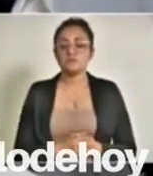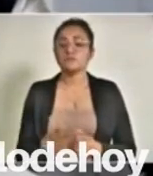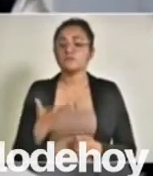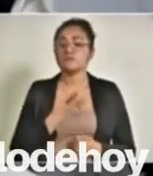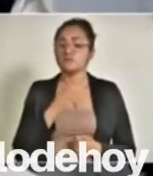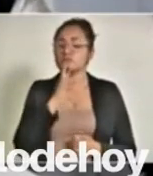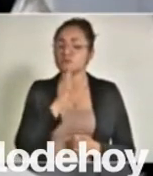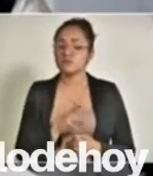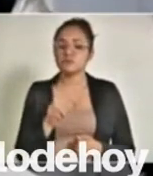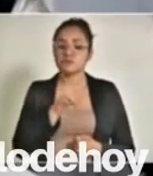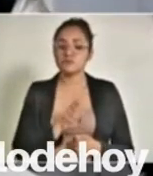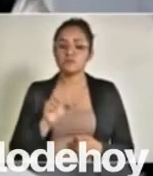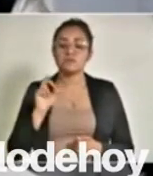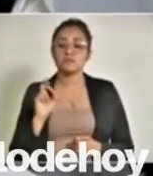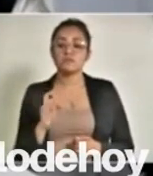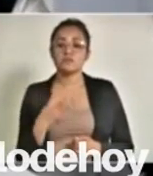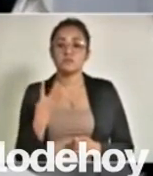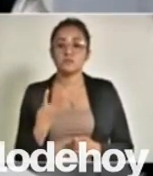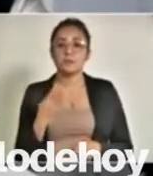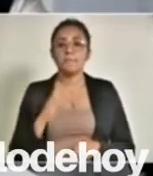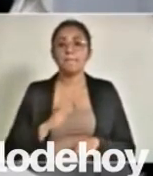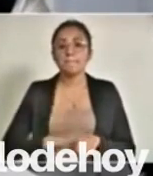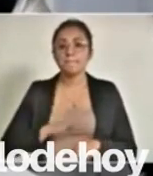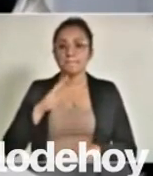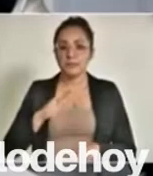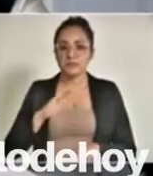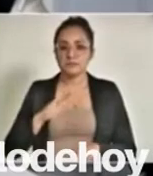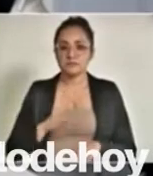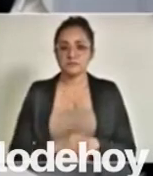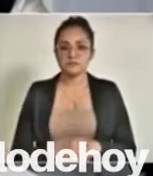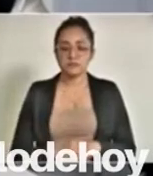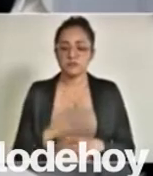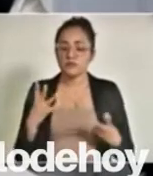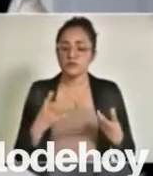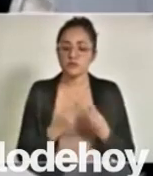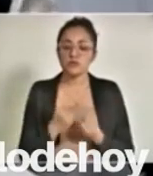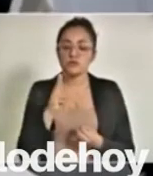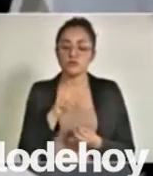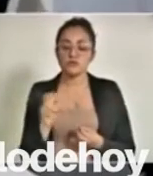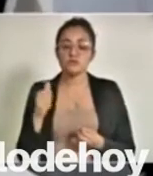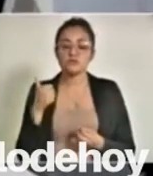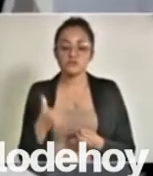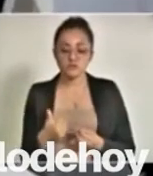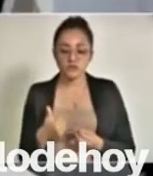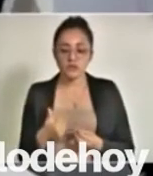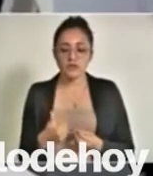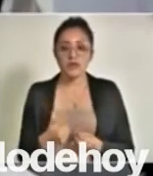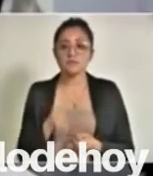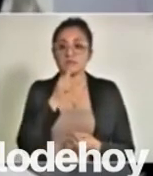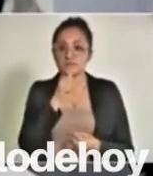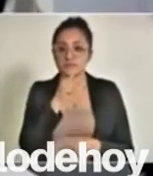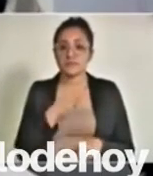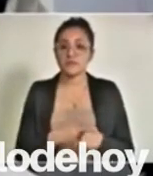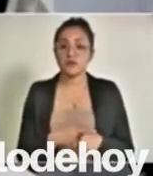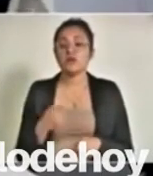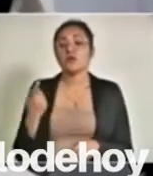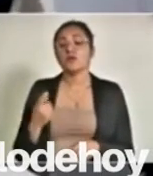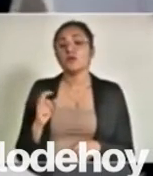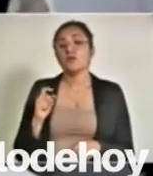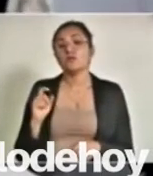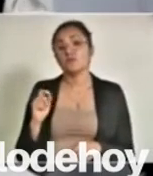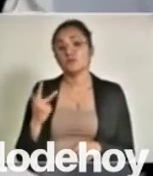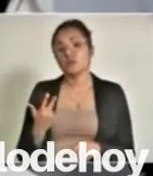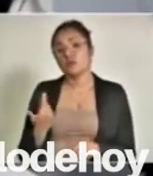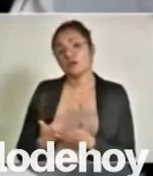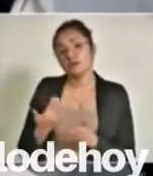reportaron 234 más, siendo 206 activos y 28 rezagados. En